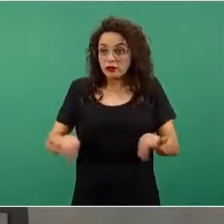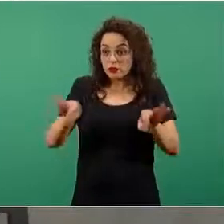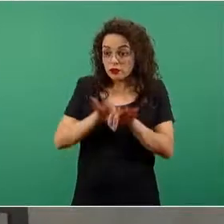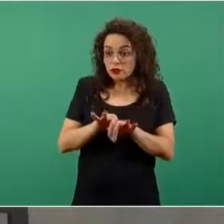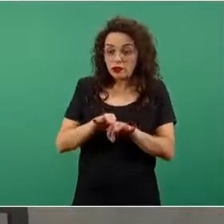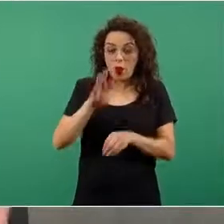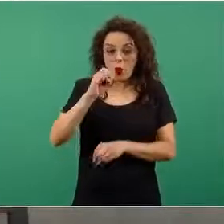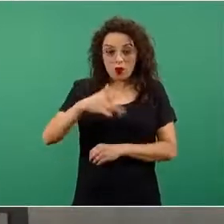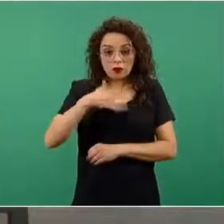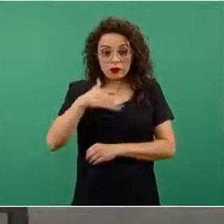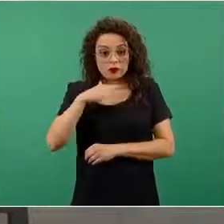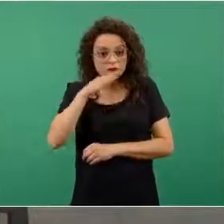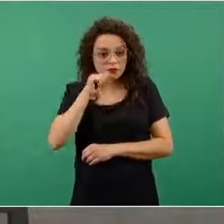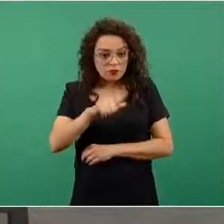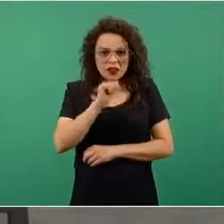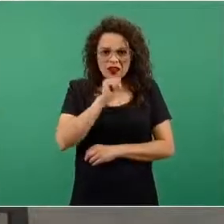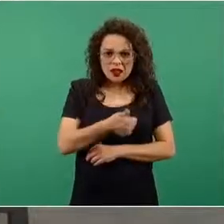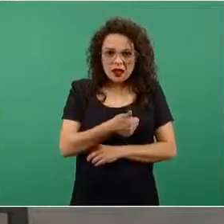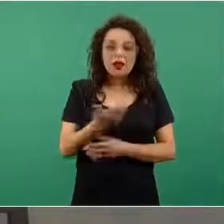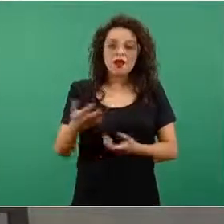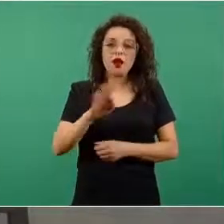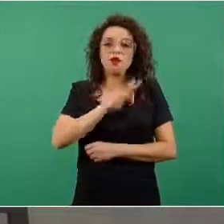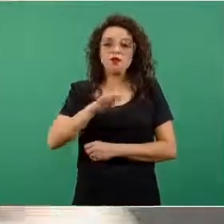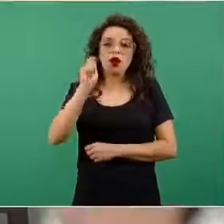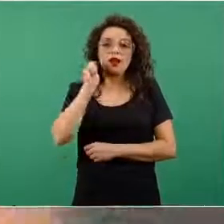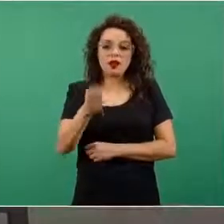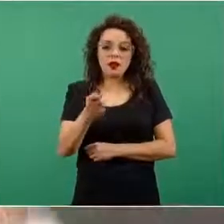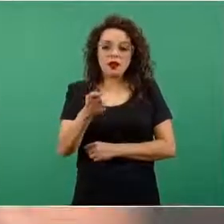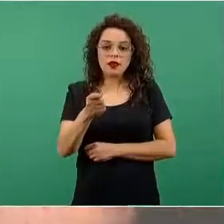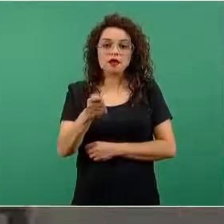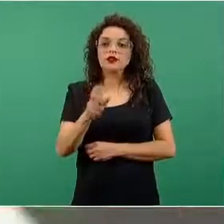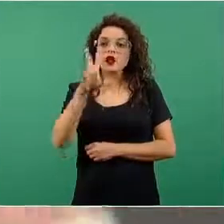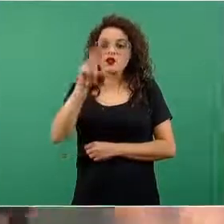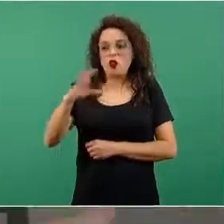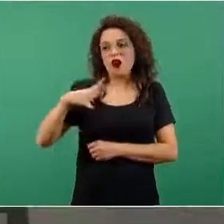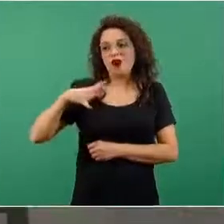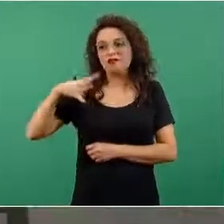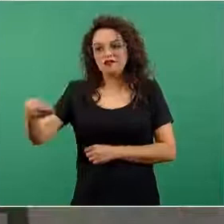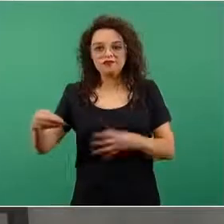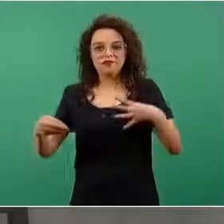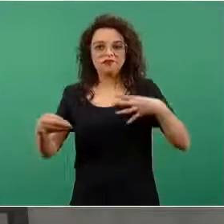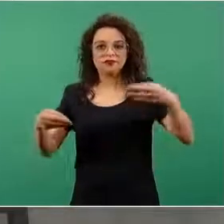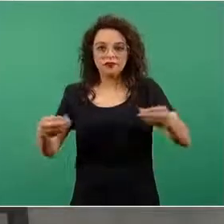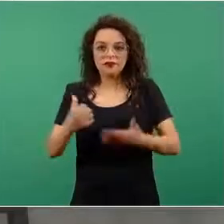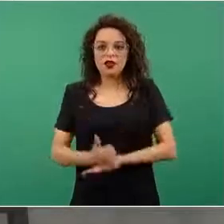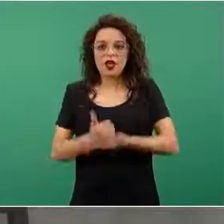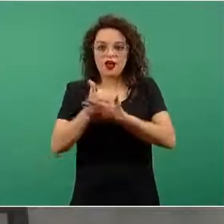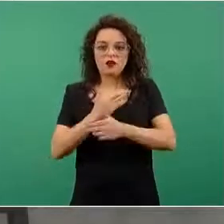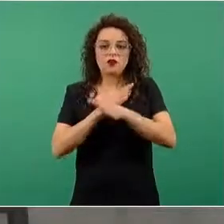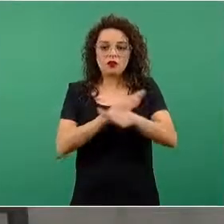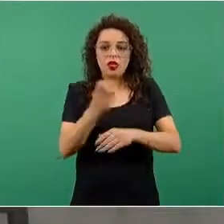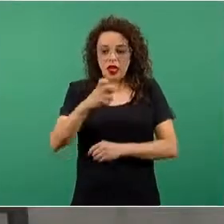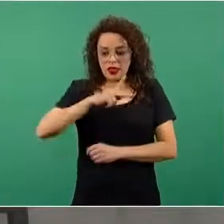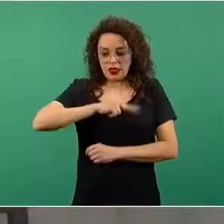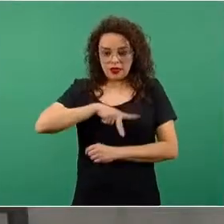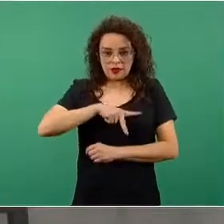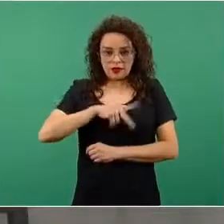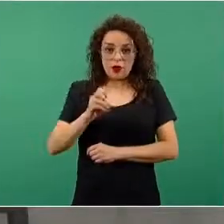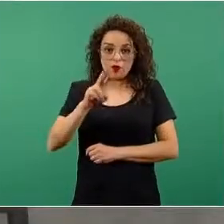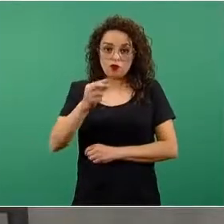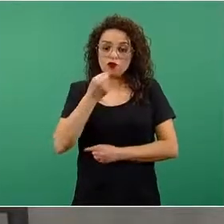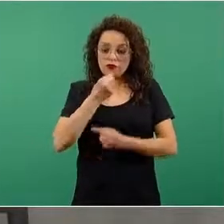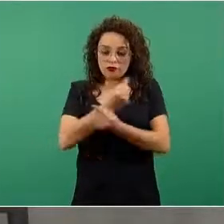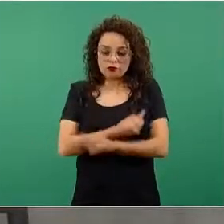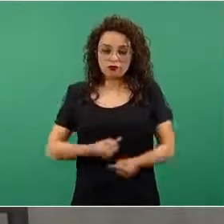tener complicaciones, también pudieran contribuir a que no se transmita el virus a partir de las niñas y los